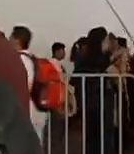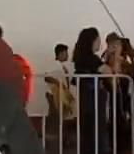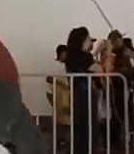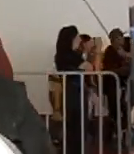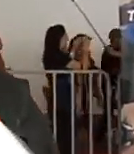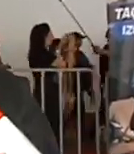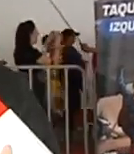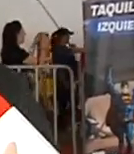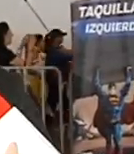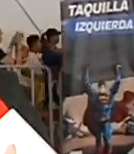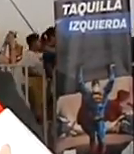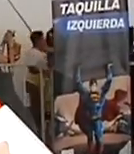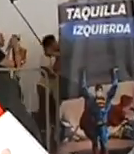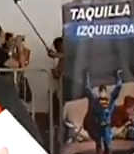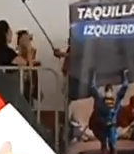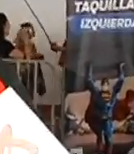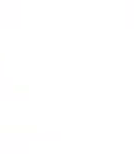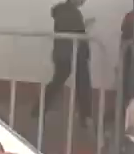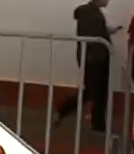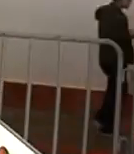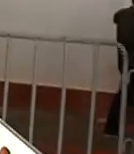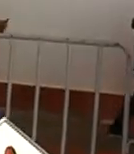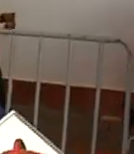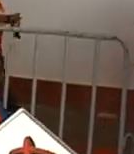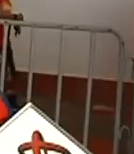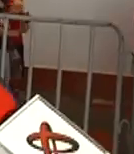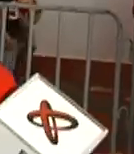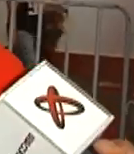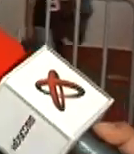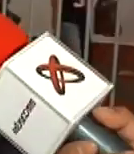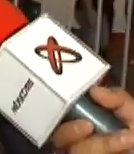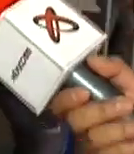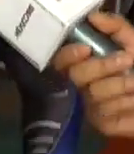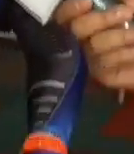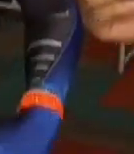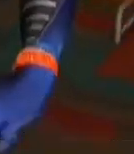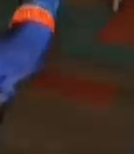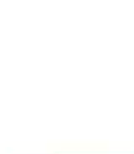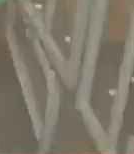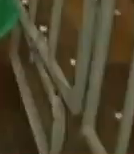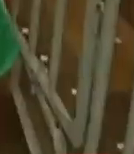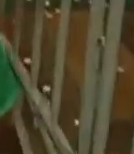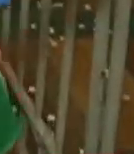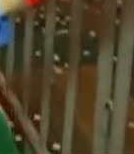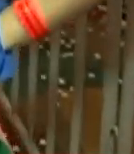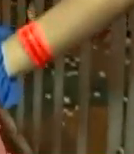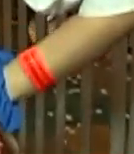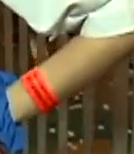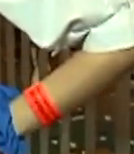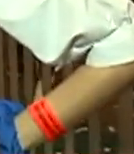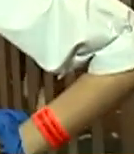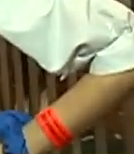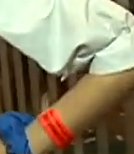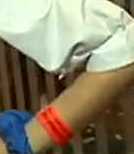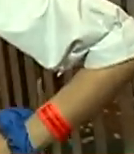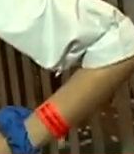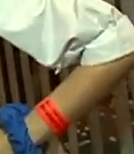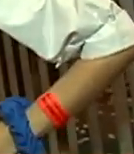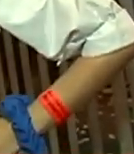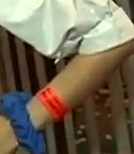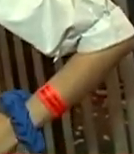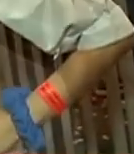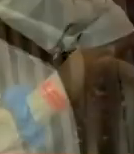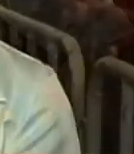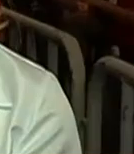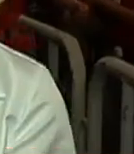Ghost, un personaje de Call of Duty. Este se llama Nightwing, que es un compañero de Batman. Estoy de Yukana Yabe. Ella